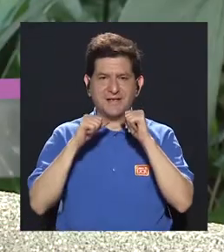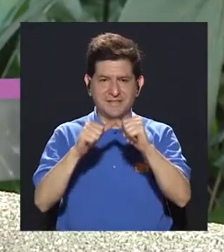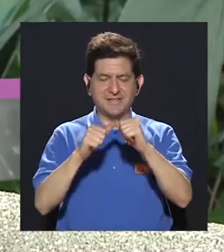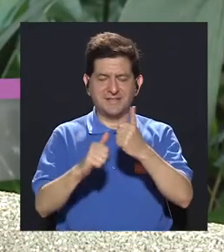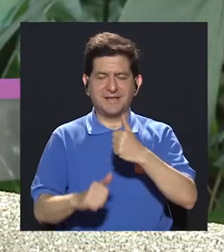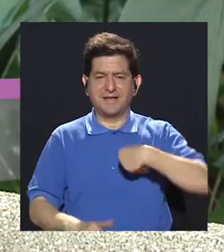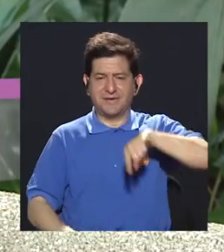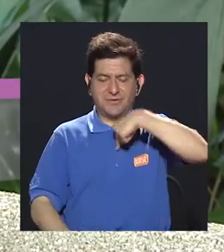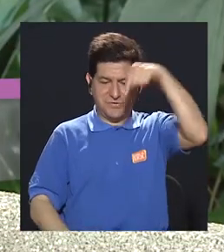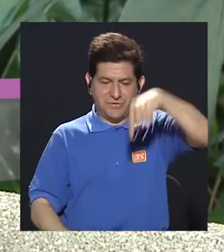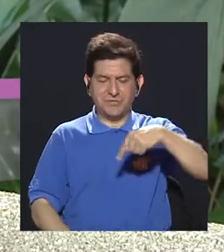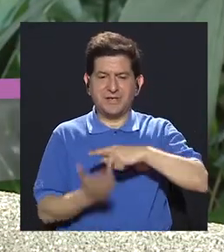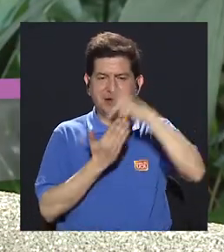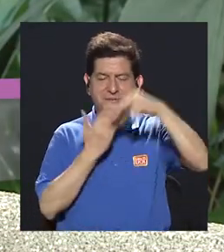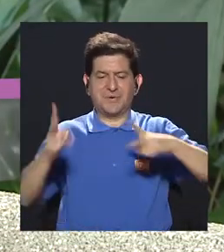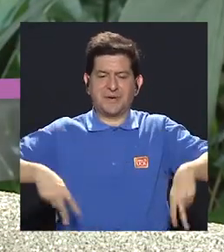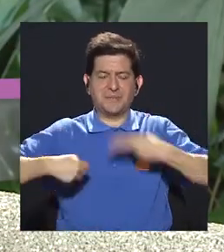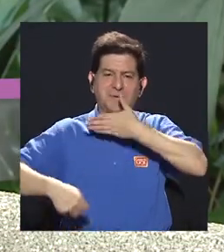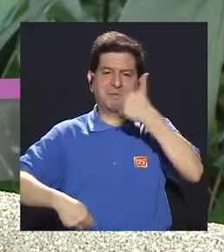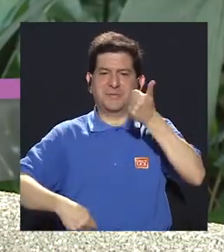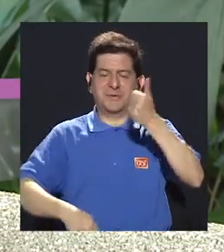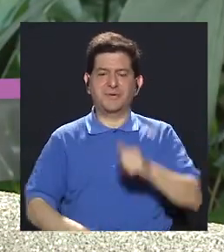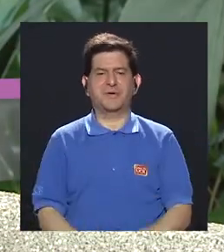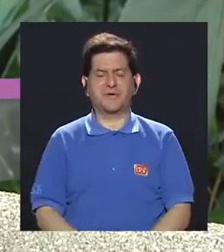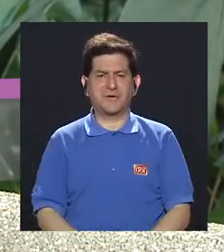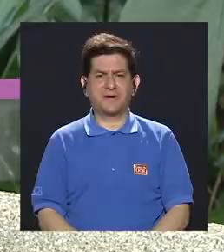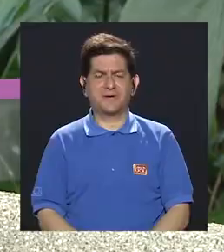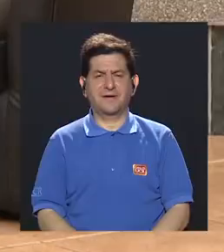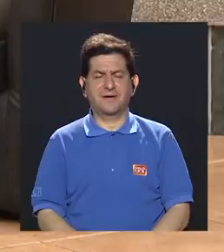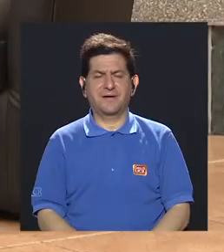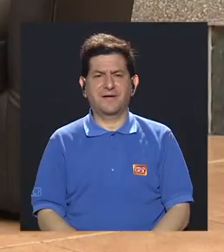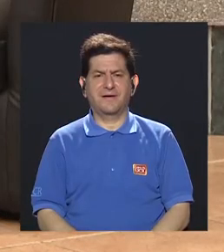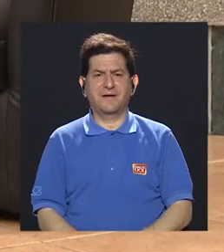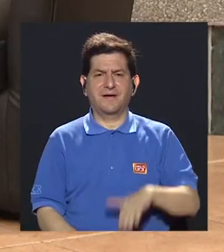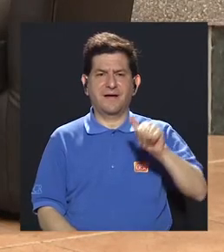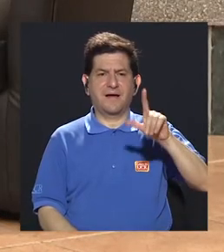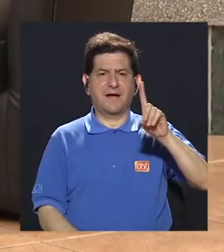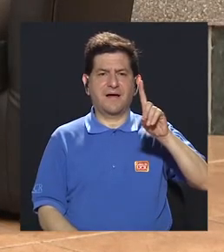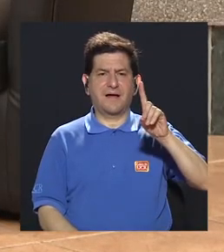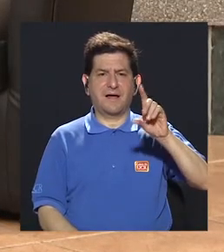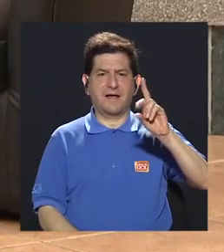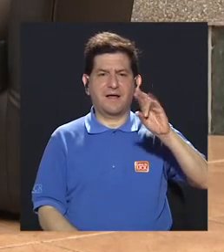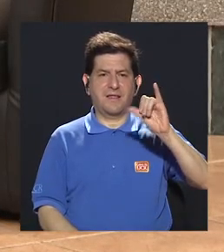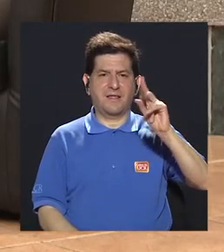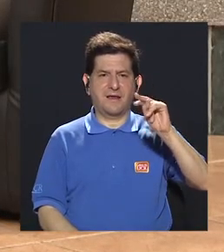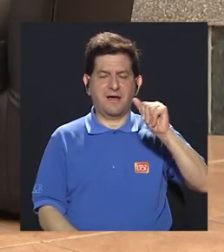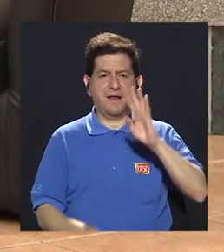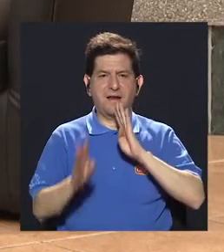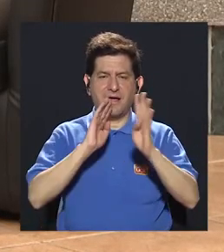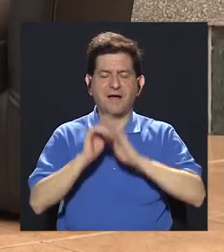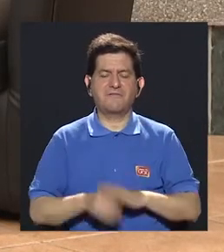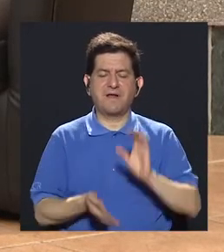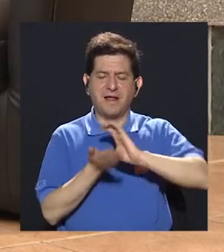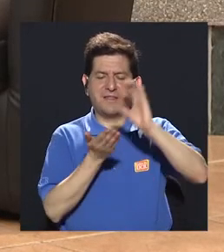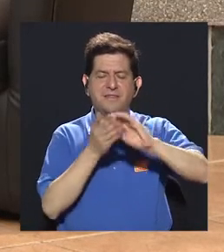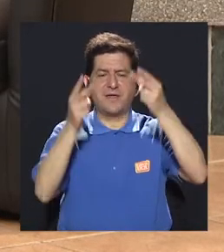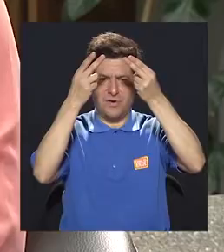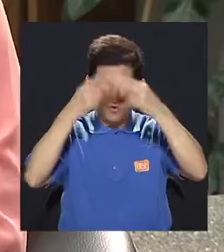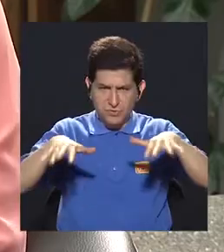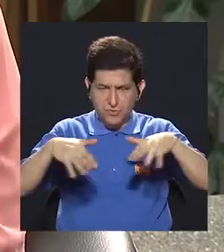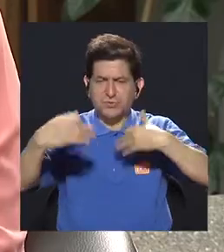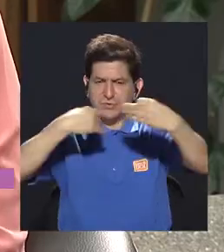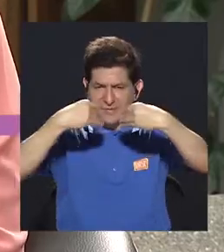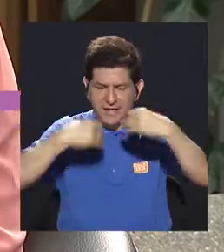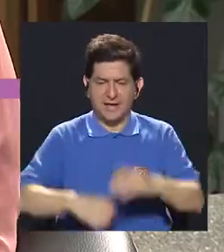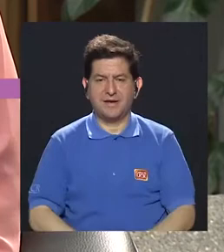Gracias por continuar con nosotros con más de Vivir Mejor. Adriana, estábamos hablando de los cursos digitales. Contanos.